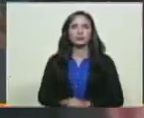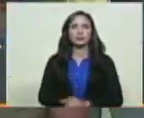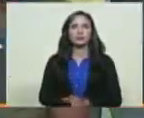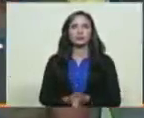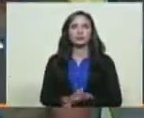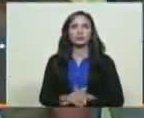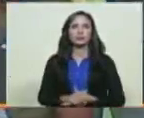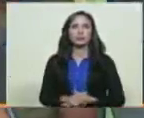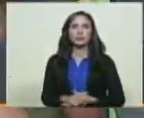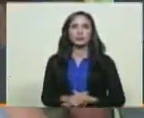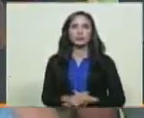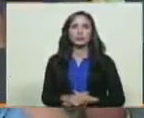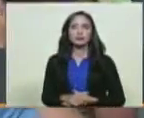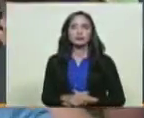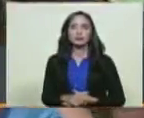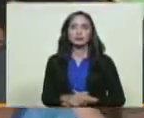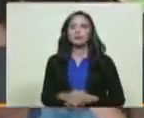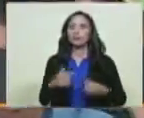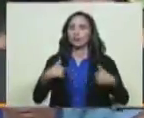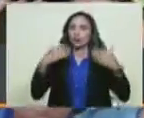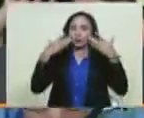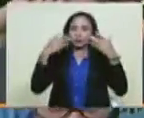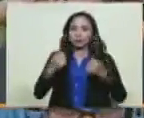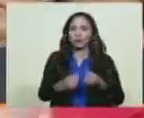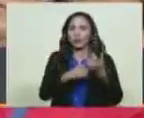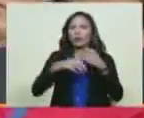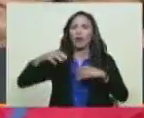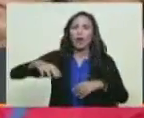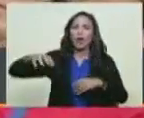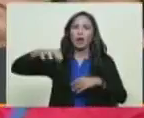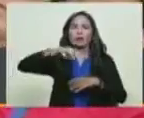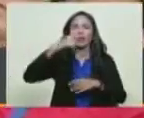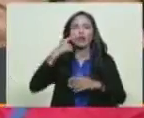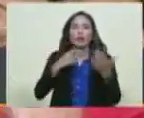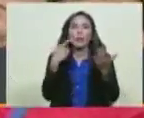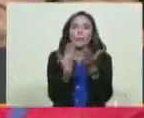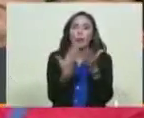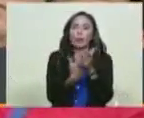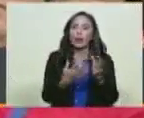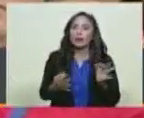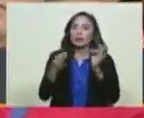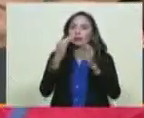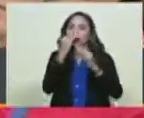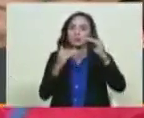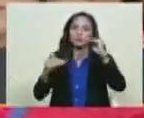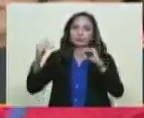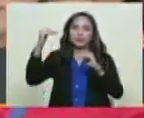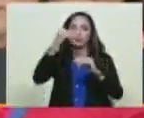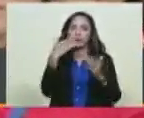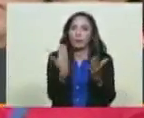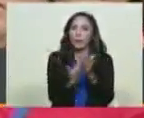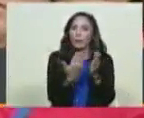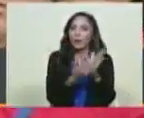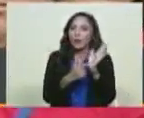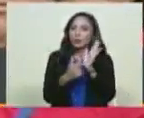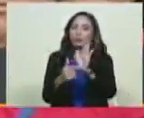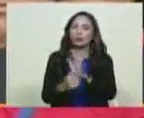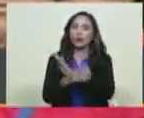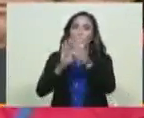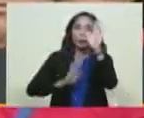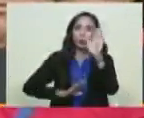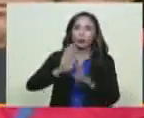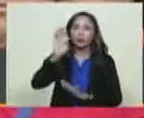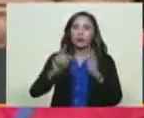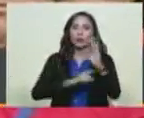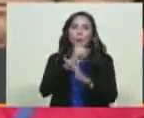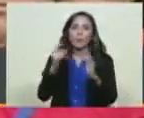pero estoy seguro que en todas nuestras regiones hay propuestas de altura y llenas de potencialidad